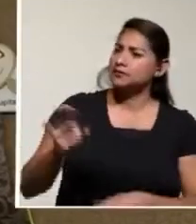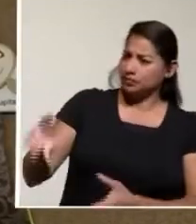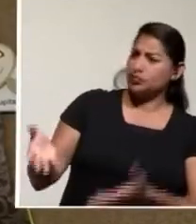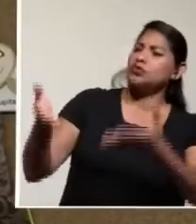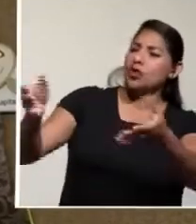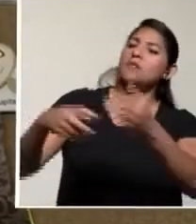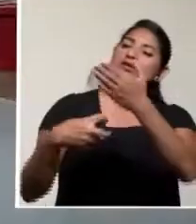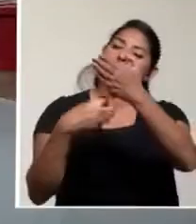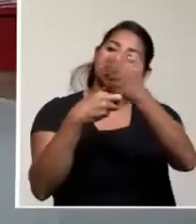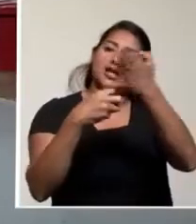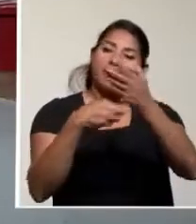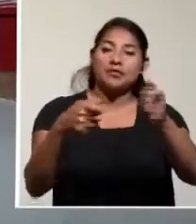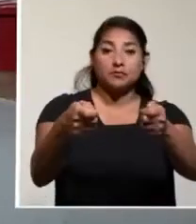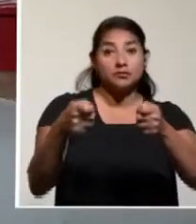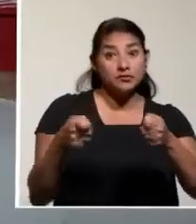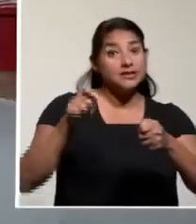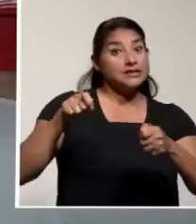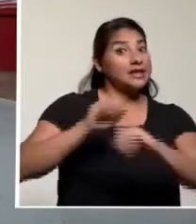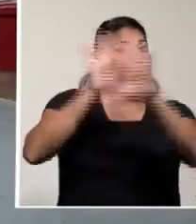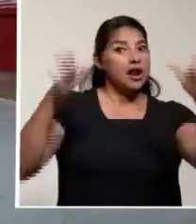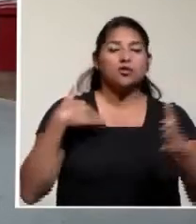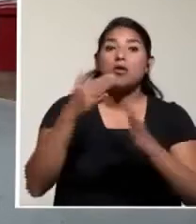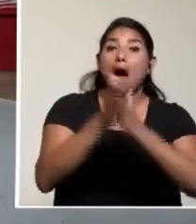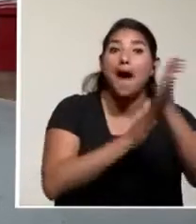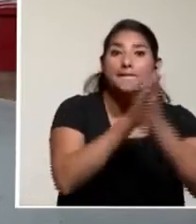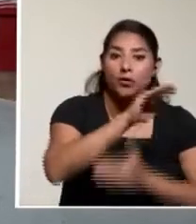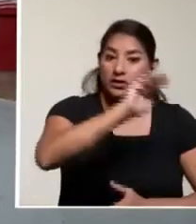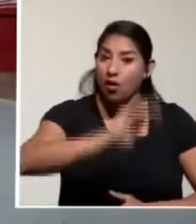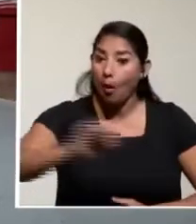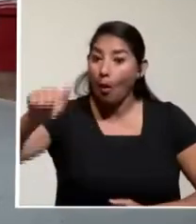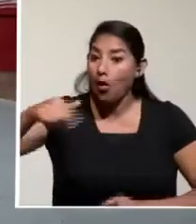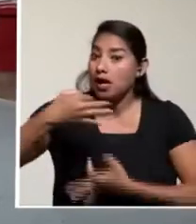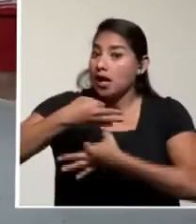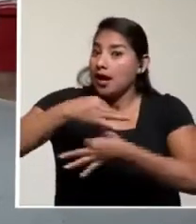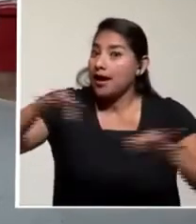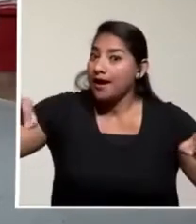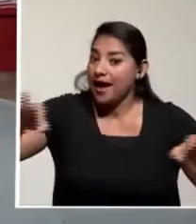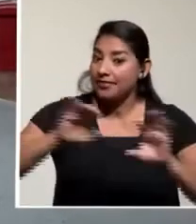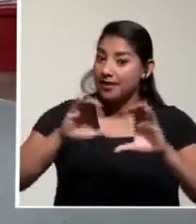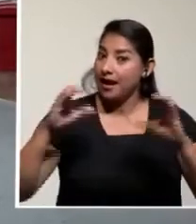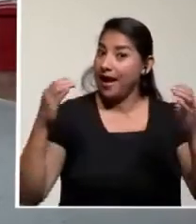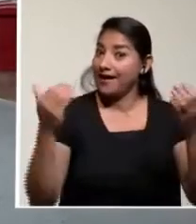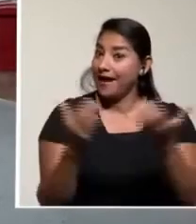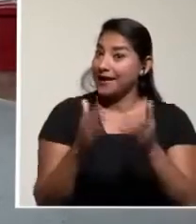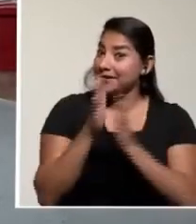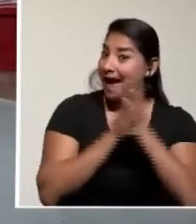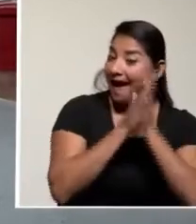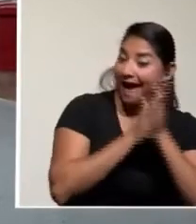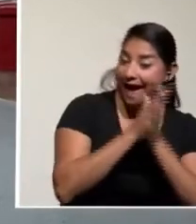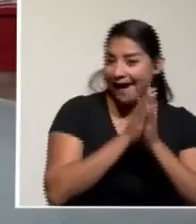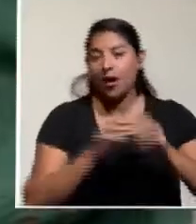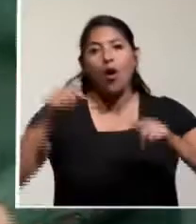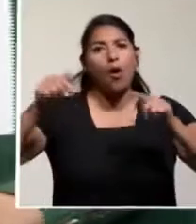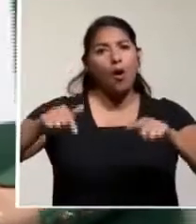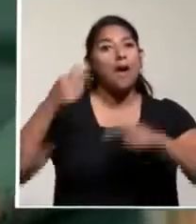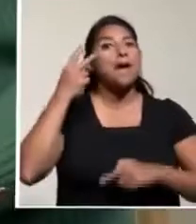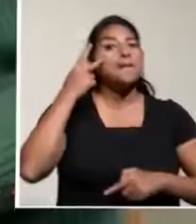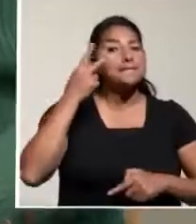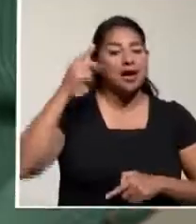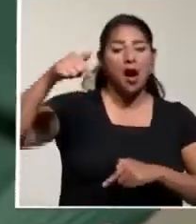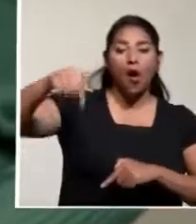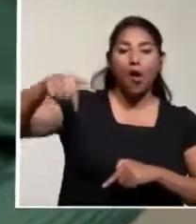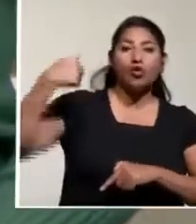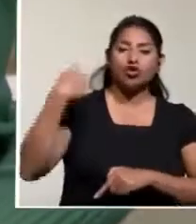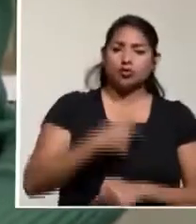su boletín. Claro que sí, porque yo voy a aprovechar. Aprovechemos, niños y niñas, que hoy es gratis entonces la clase. Está bien. Y hoy, vea, eso sí, tenemos que